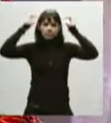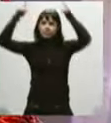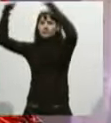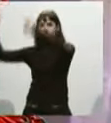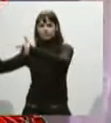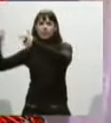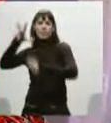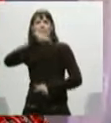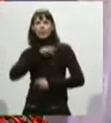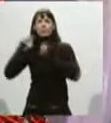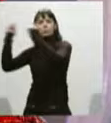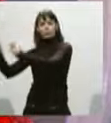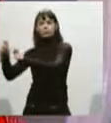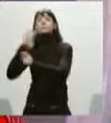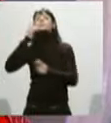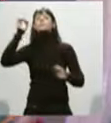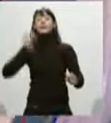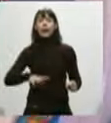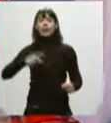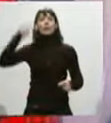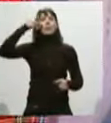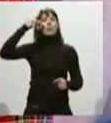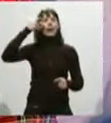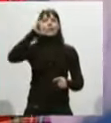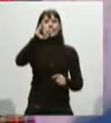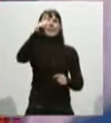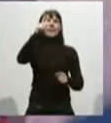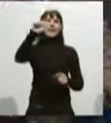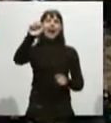el cetro. Nos sorprende el drag Ícaro.